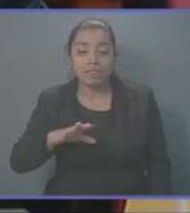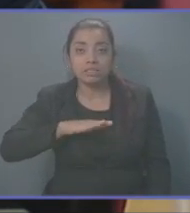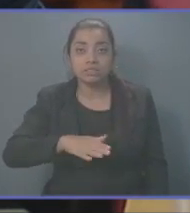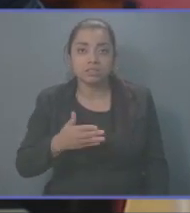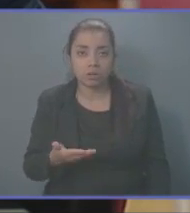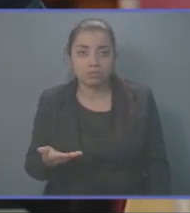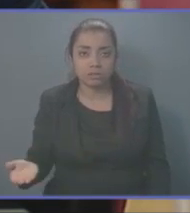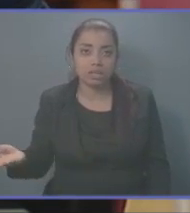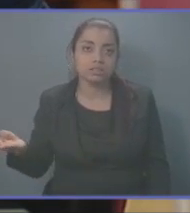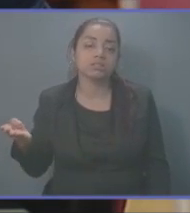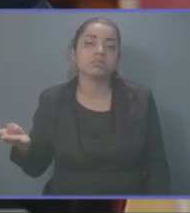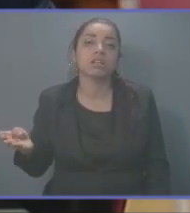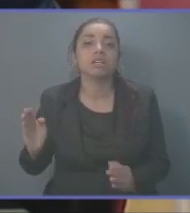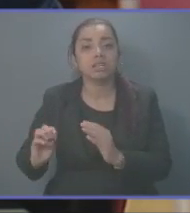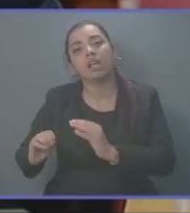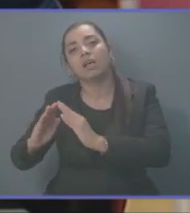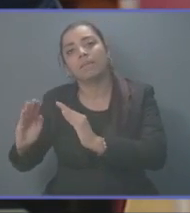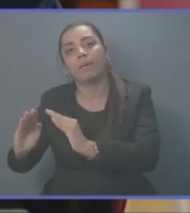raíces.